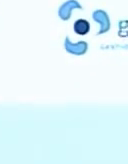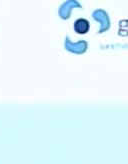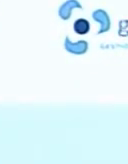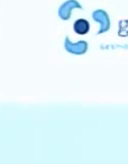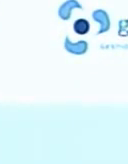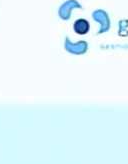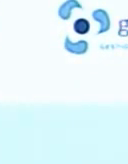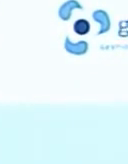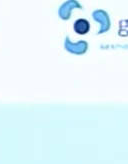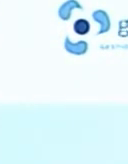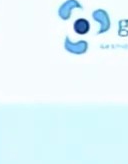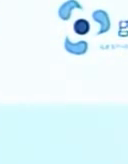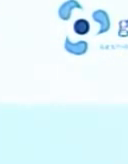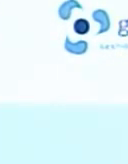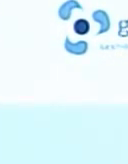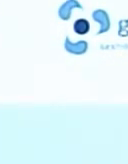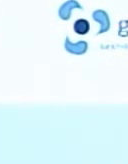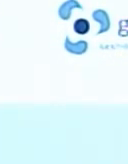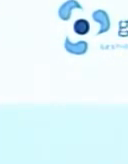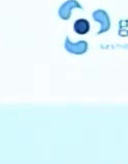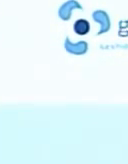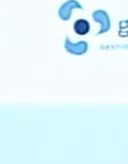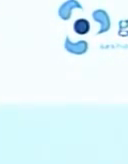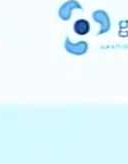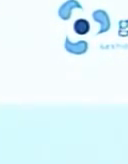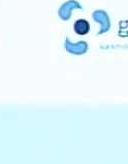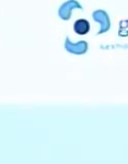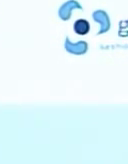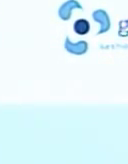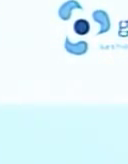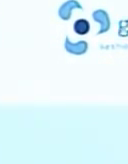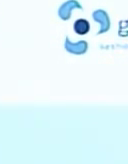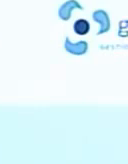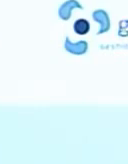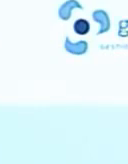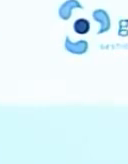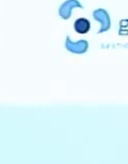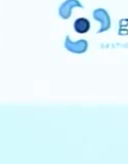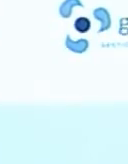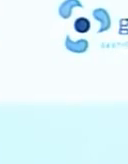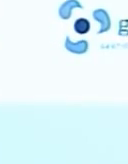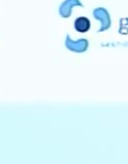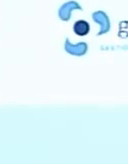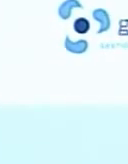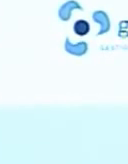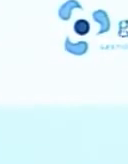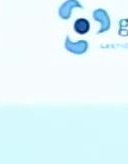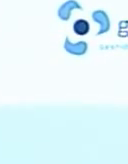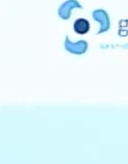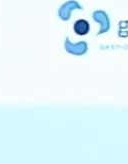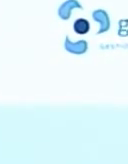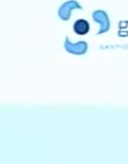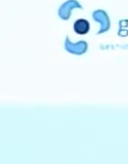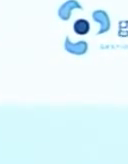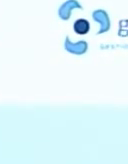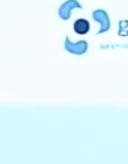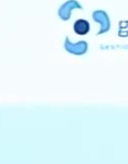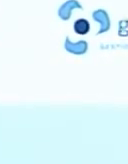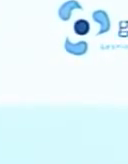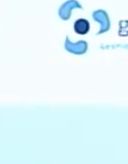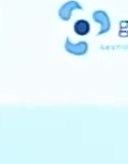de favorecer el intercambio de información y datos clave sobre las distintas fallas y debilidades gubernamentales que